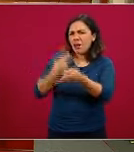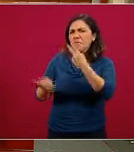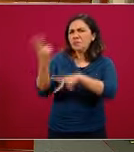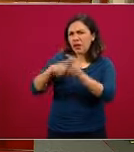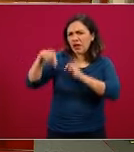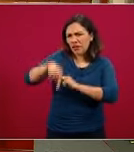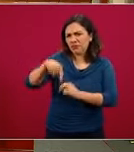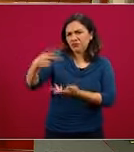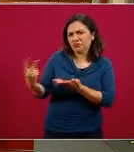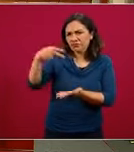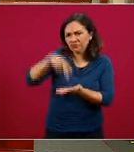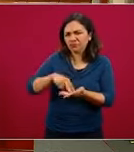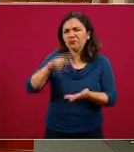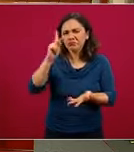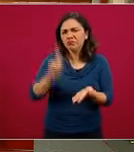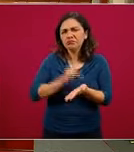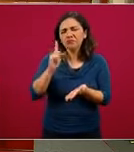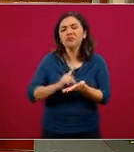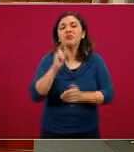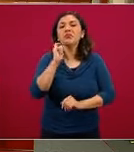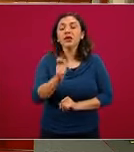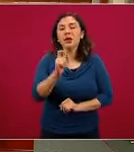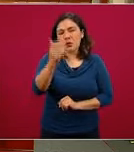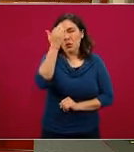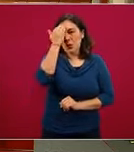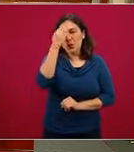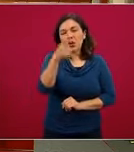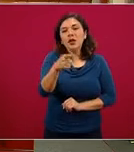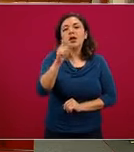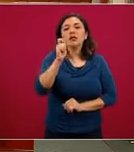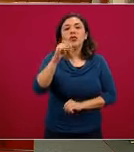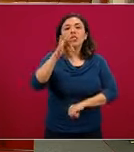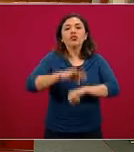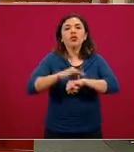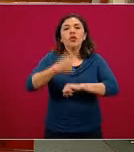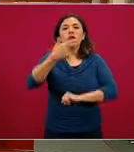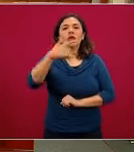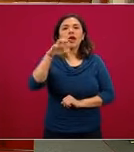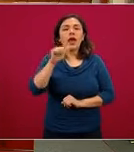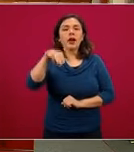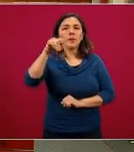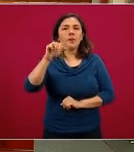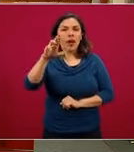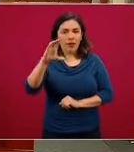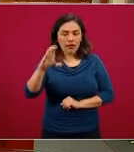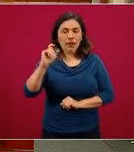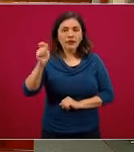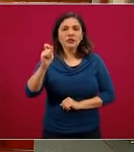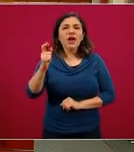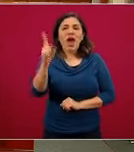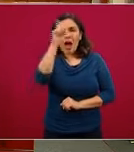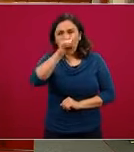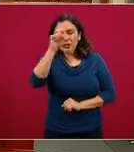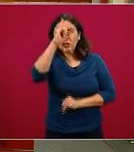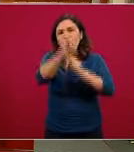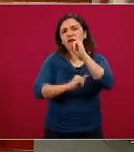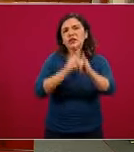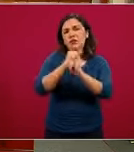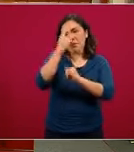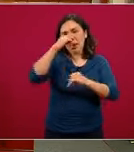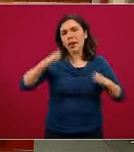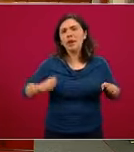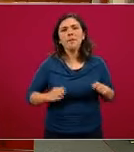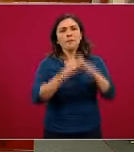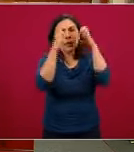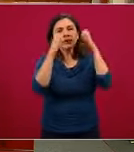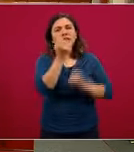varias conferencias vespertinas anteriores, ustedes lo conocen, doctor Jean-Marc Gabastú, asesor internacional de